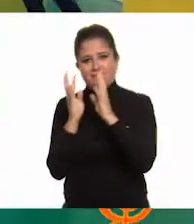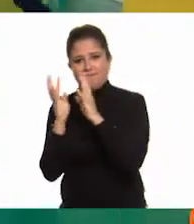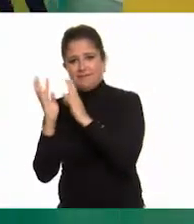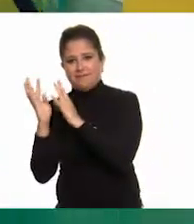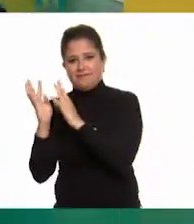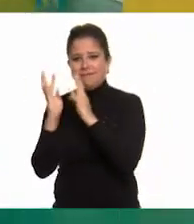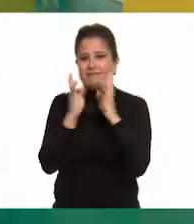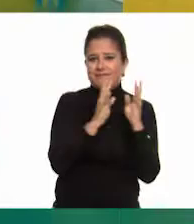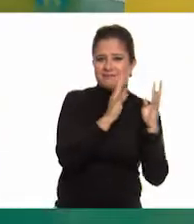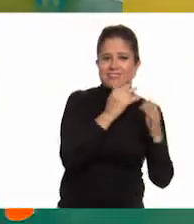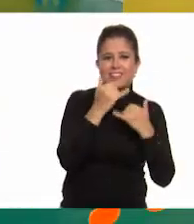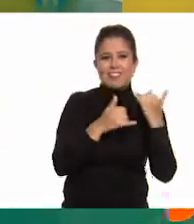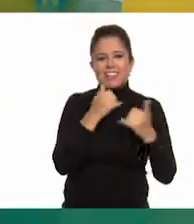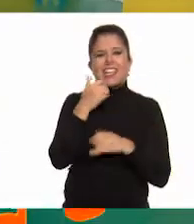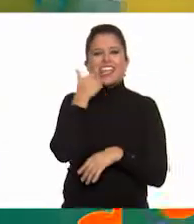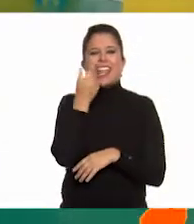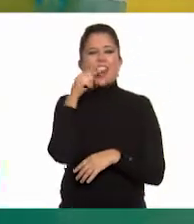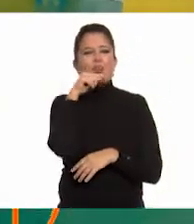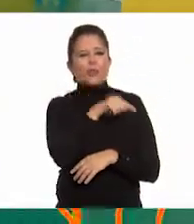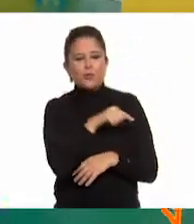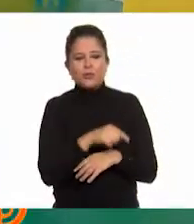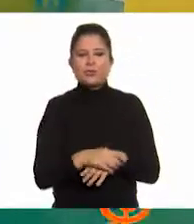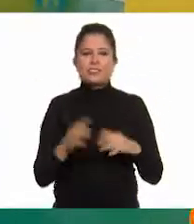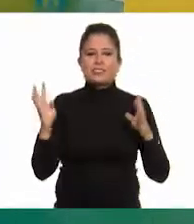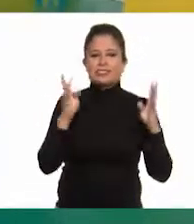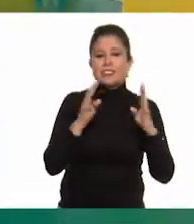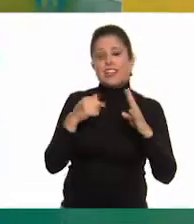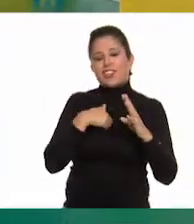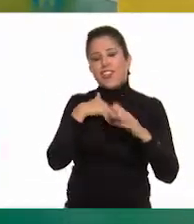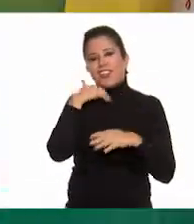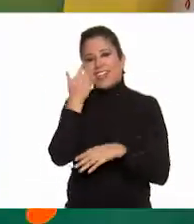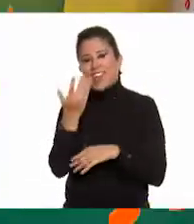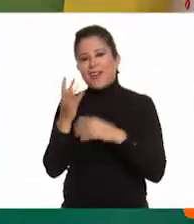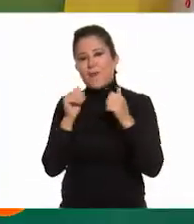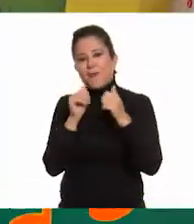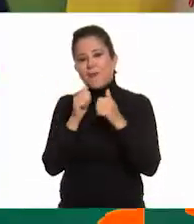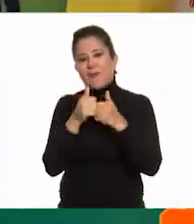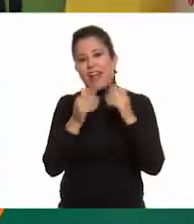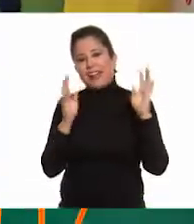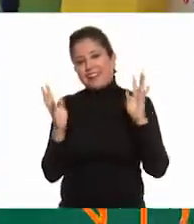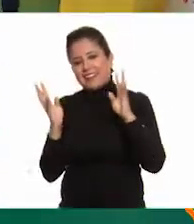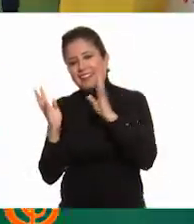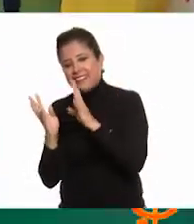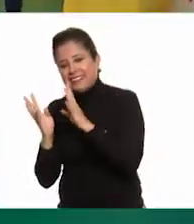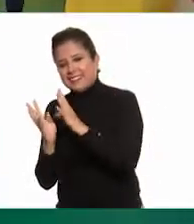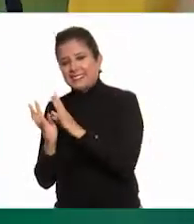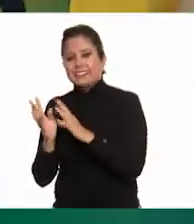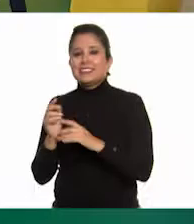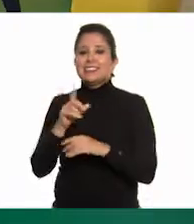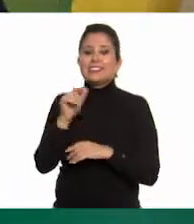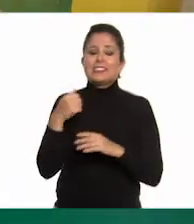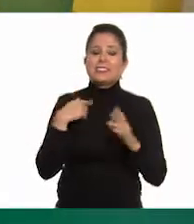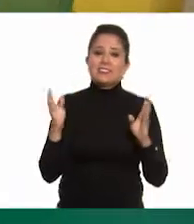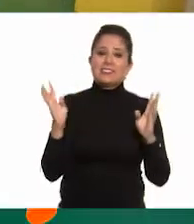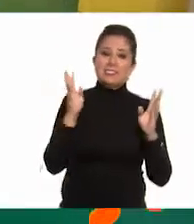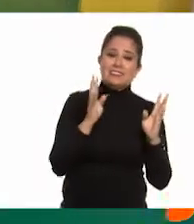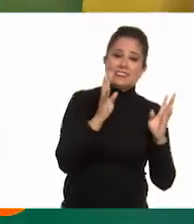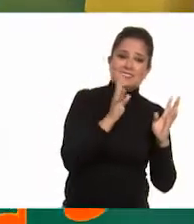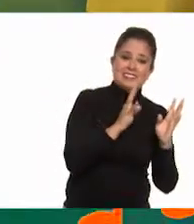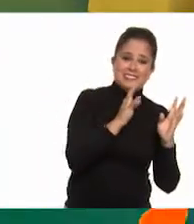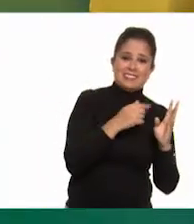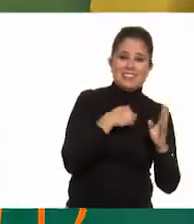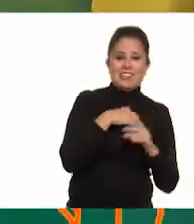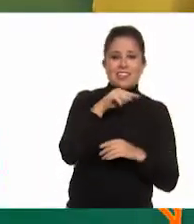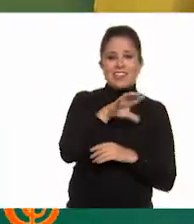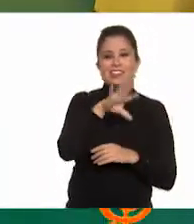¿Qué quiere usted? Matarilerilerón. Yo quiero un paje, tarilerilerón.